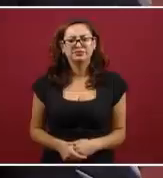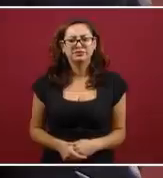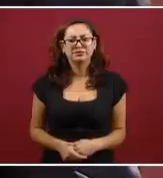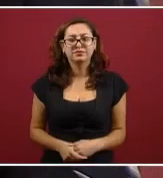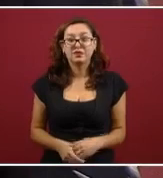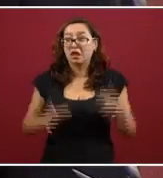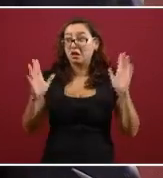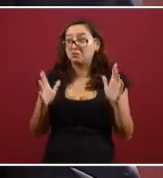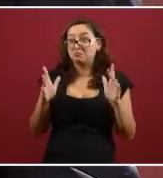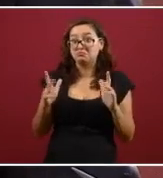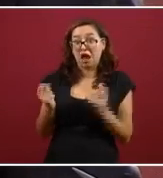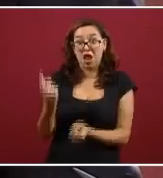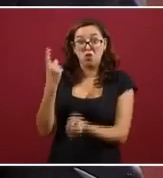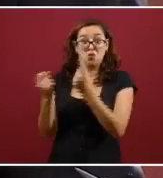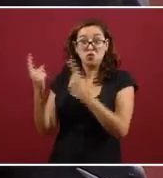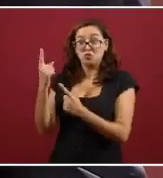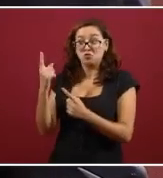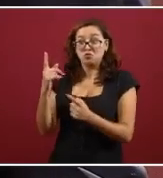defiendan ese dogma,